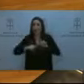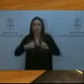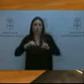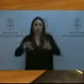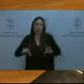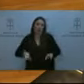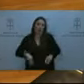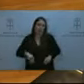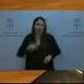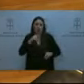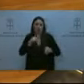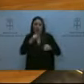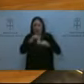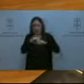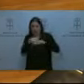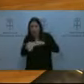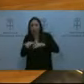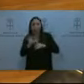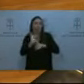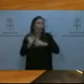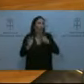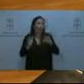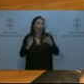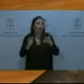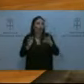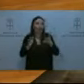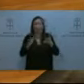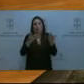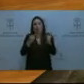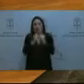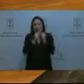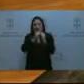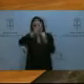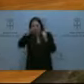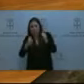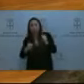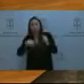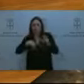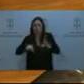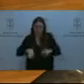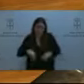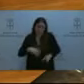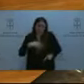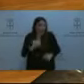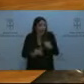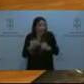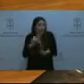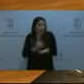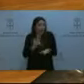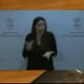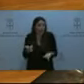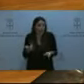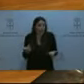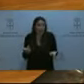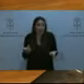fueran filtraciones, fueran deslizamientos de ladera, en fin, todo este tipo de cosas que pueden ocurrir y ocurren, de hecho, en este